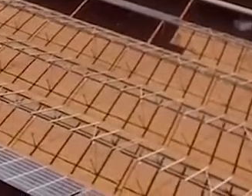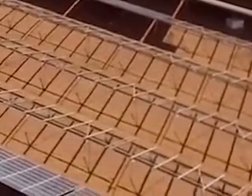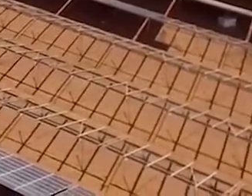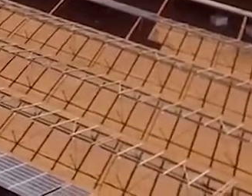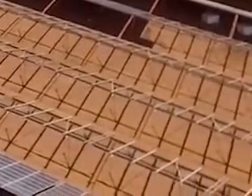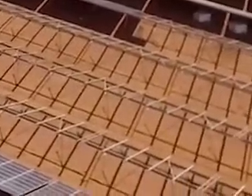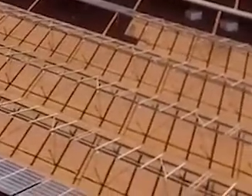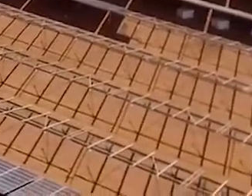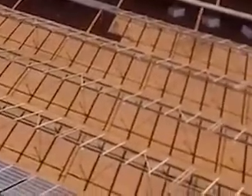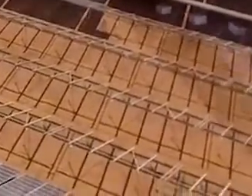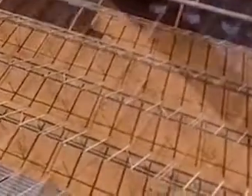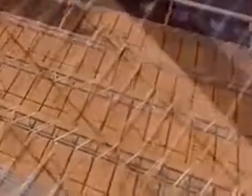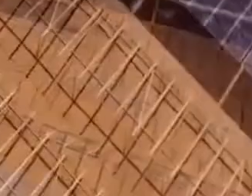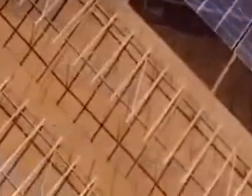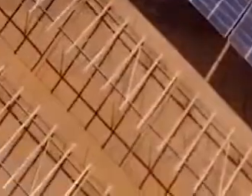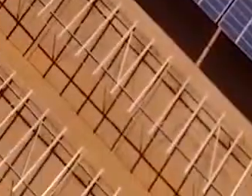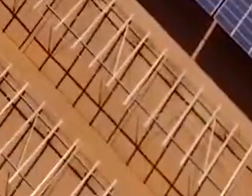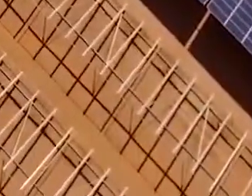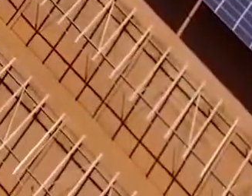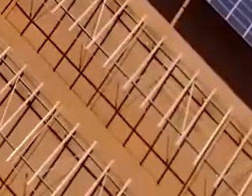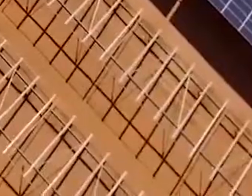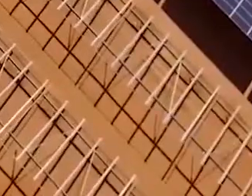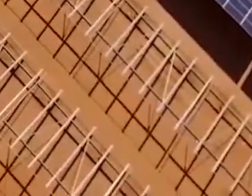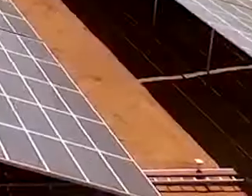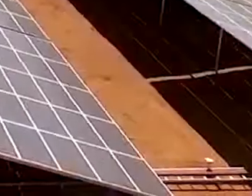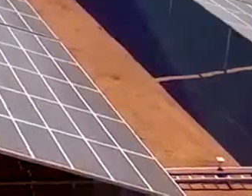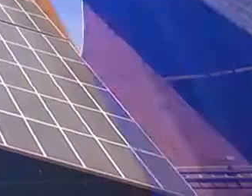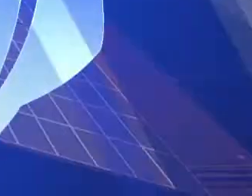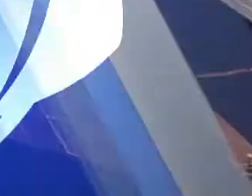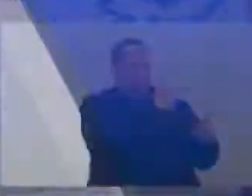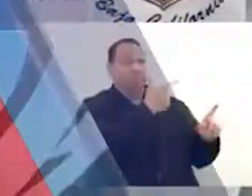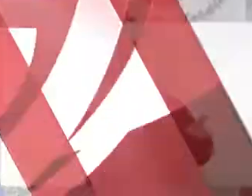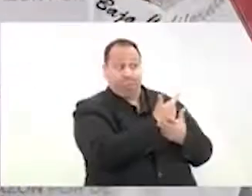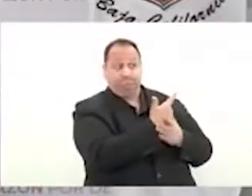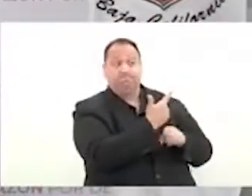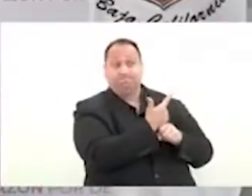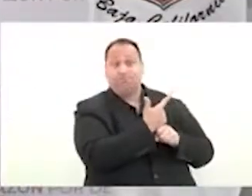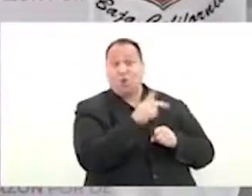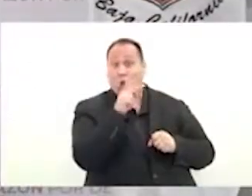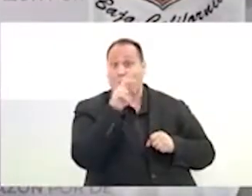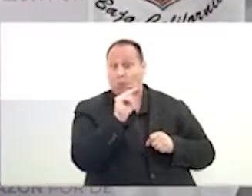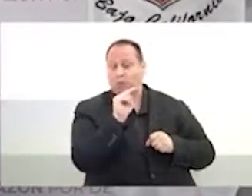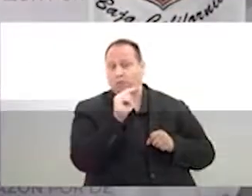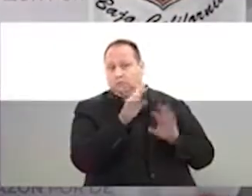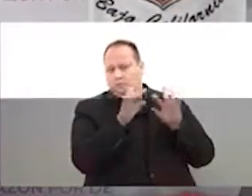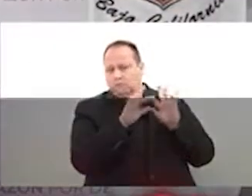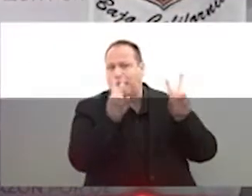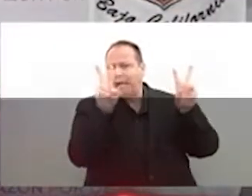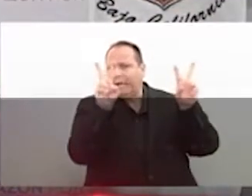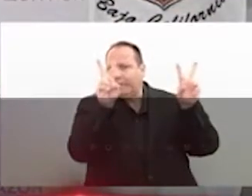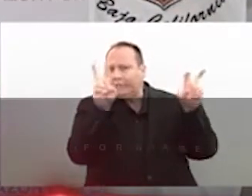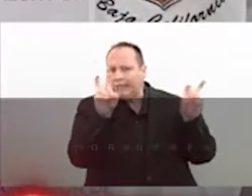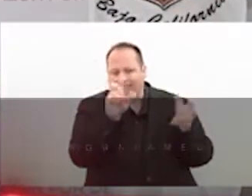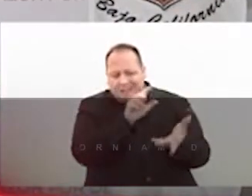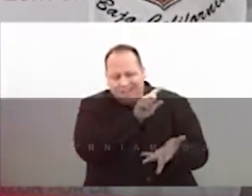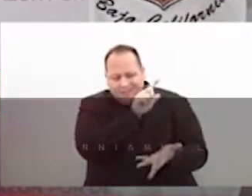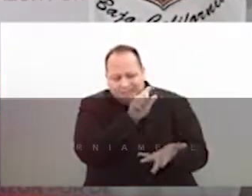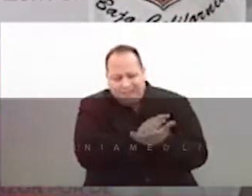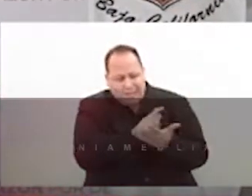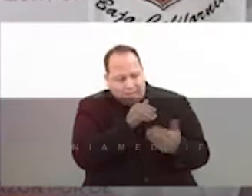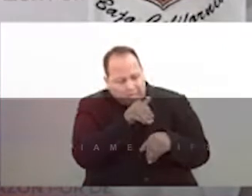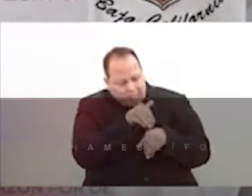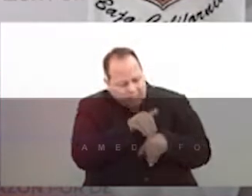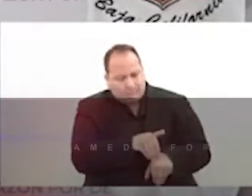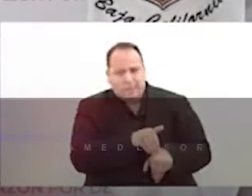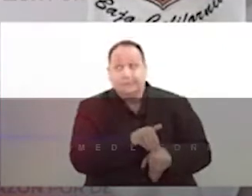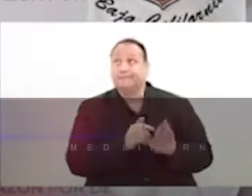Bonilla. Este convenio se firmó sin que la empresa contara con los permisos federales. Es un tema apegado a derecho,